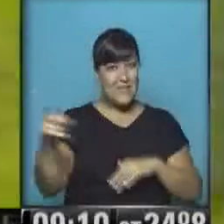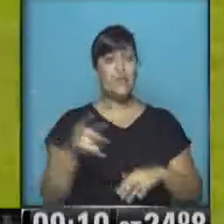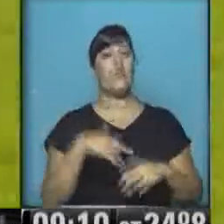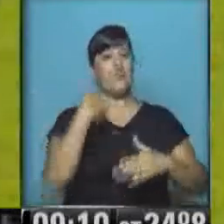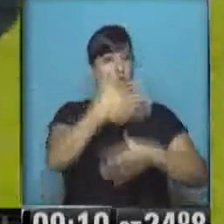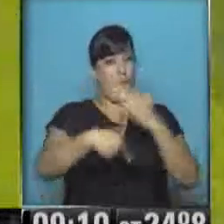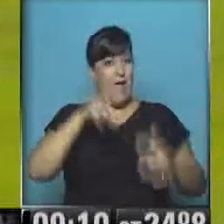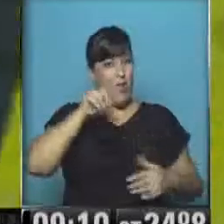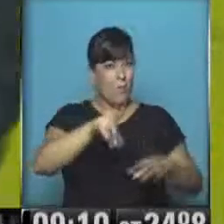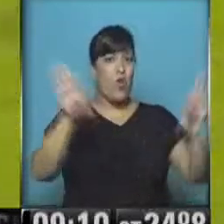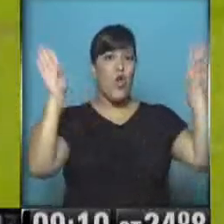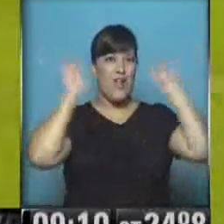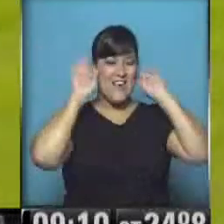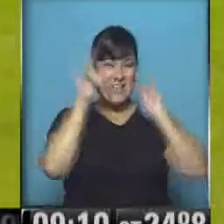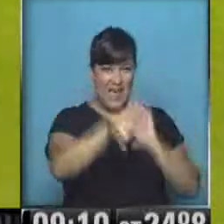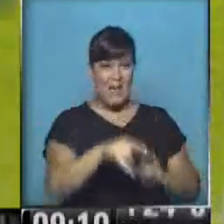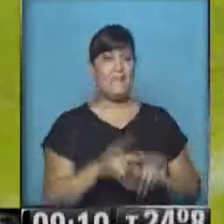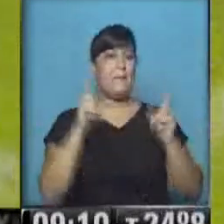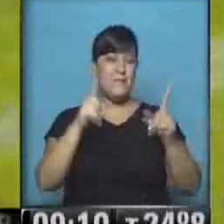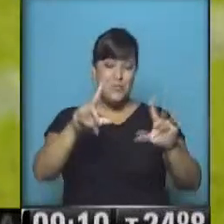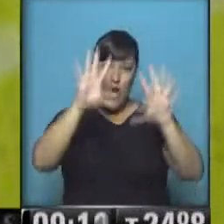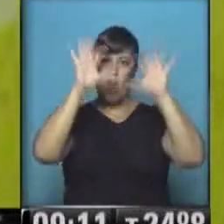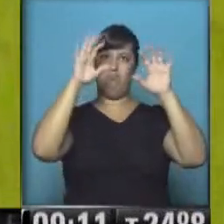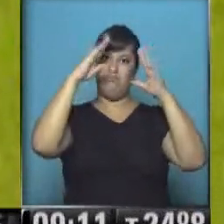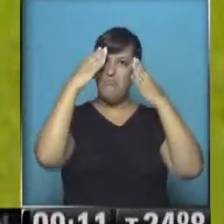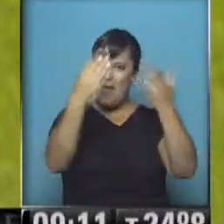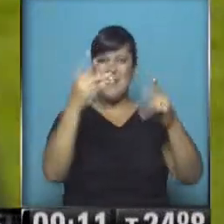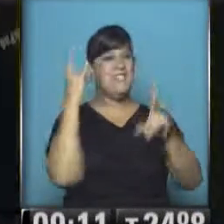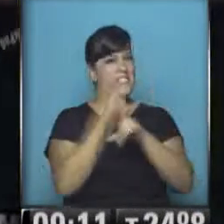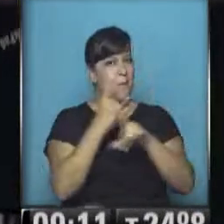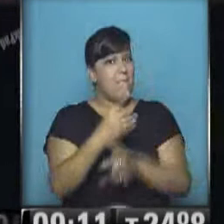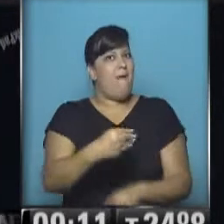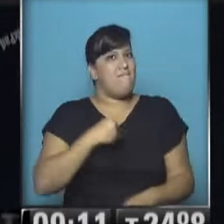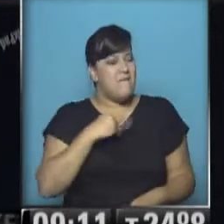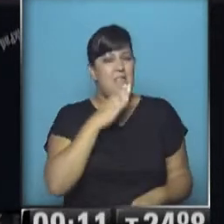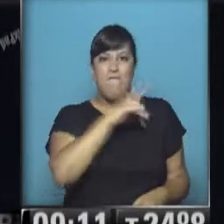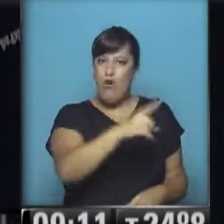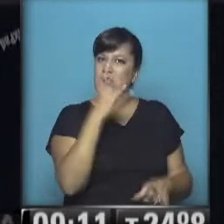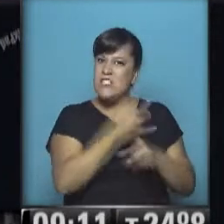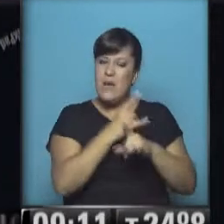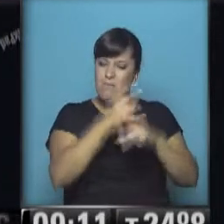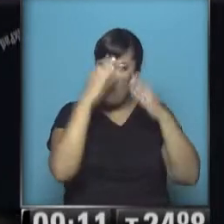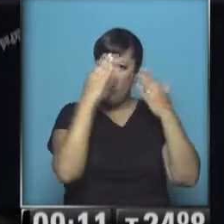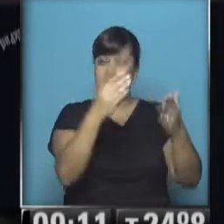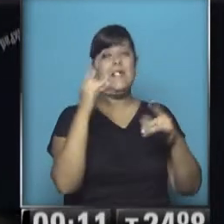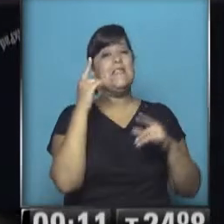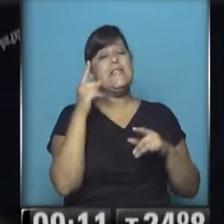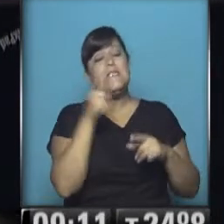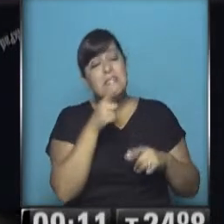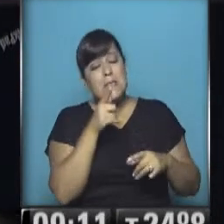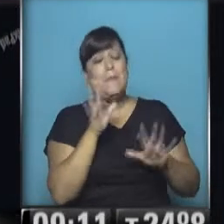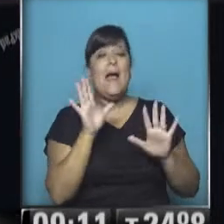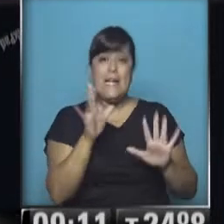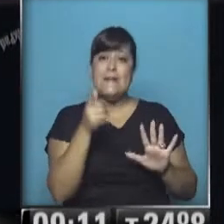román como lo va a recordar históricamente el hincha de boca yo siempre le dejó la puerta abierta a la posibilidad de riquelme